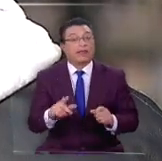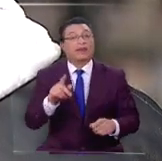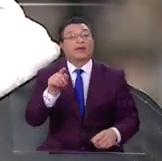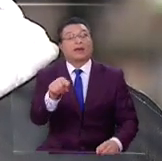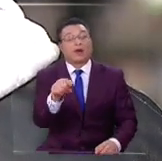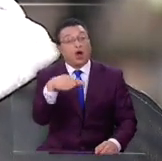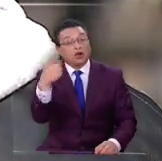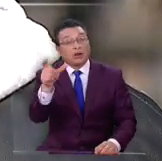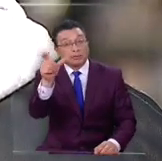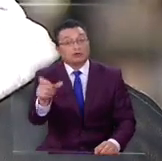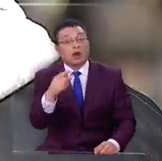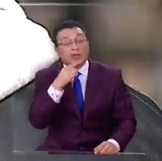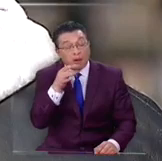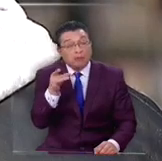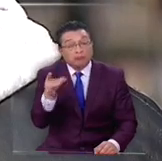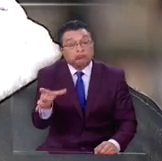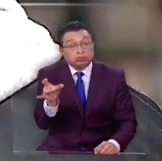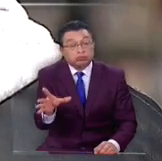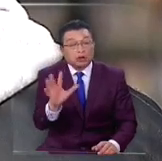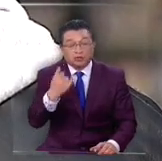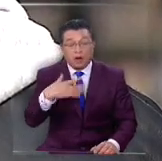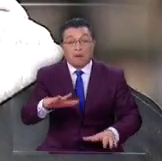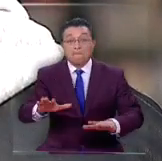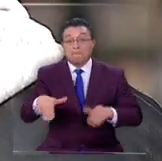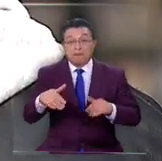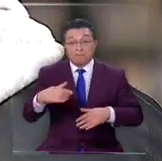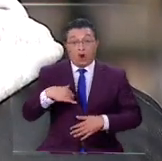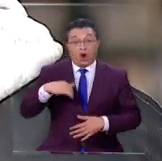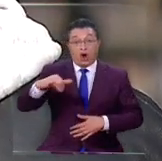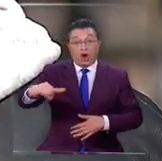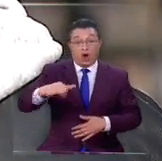persona que quizás no tiene la misma